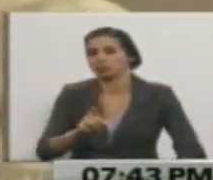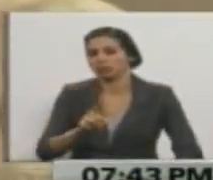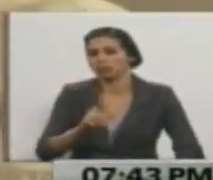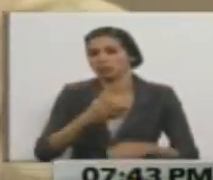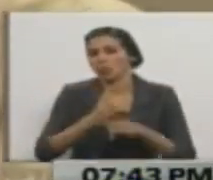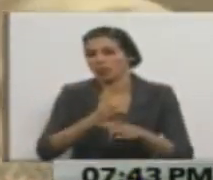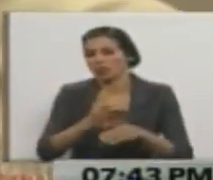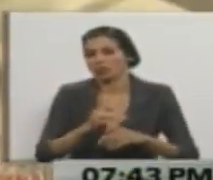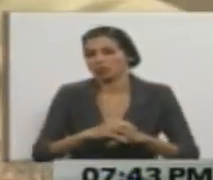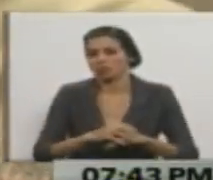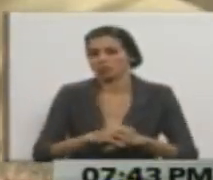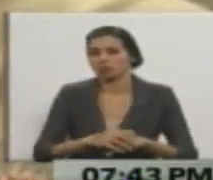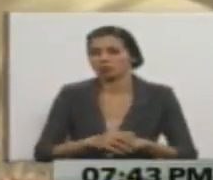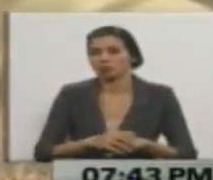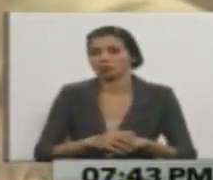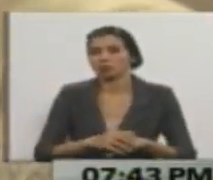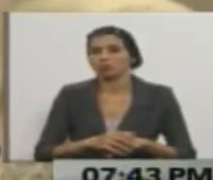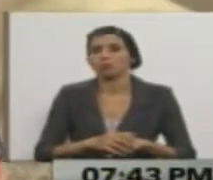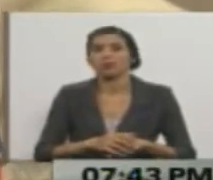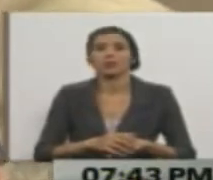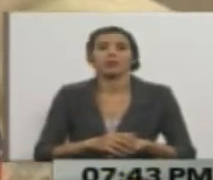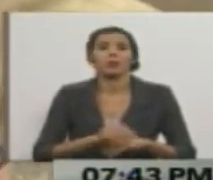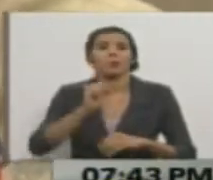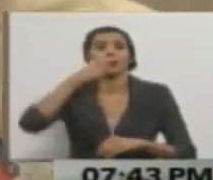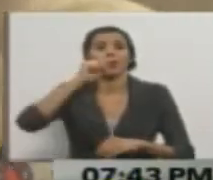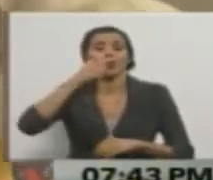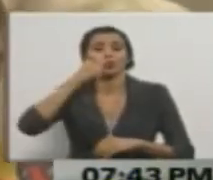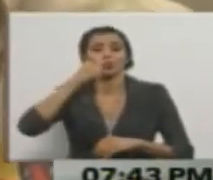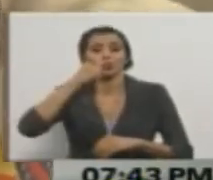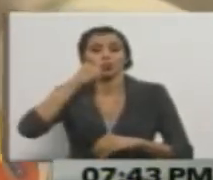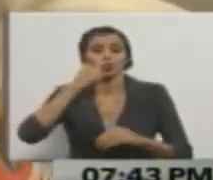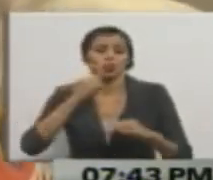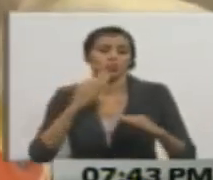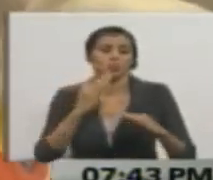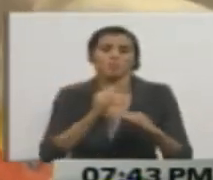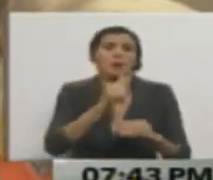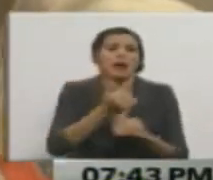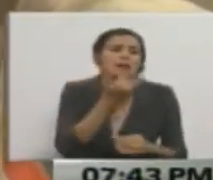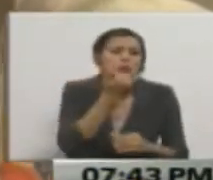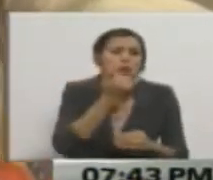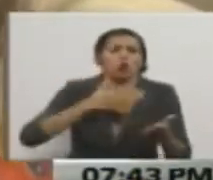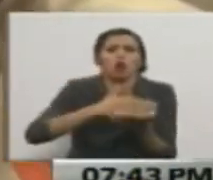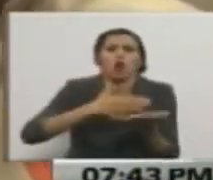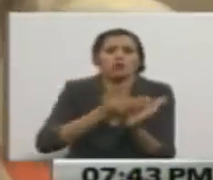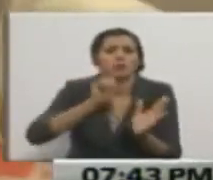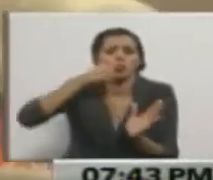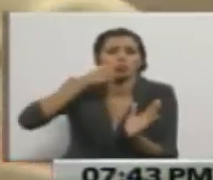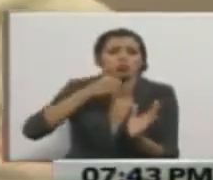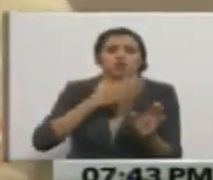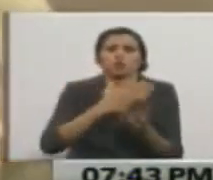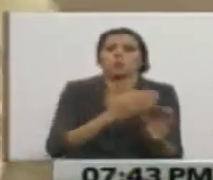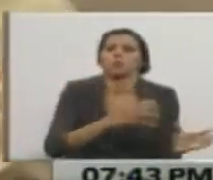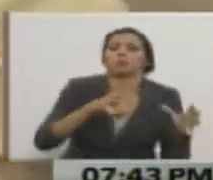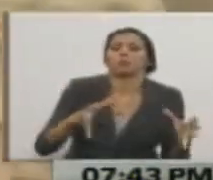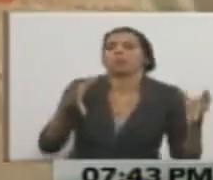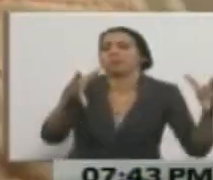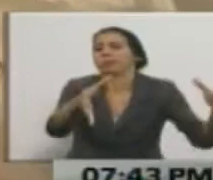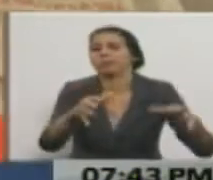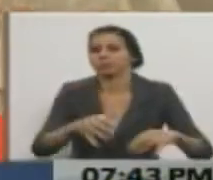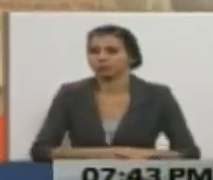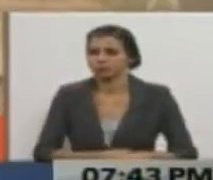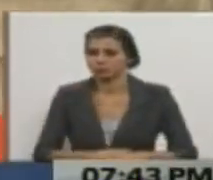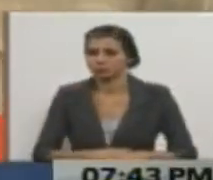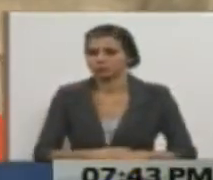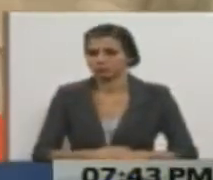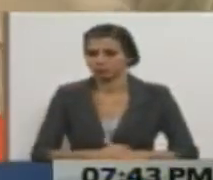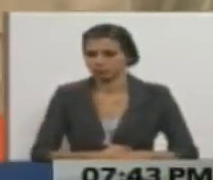más pollo de mal corte que el pollo normal. Coño, qué raro que eso ocurra en plena guerra económica. Y la otra cosa que me decía el general,